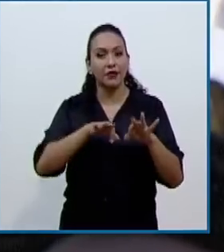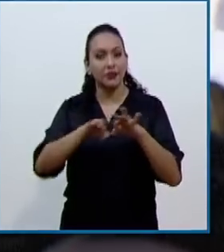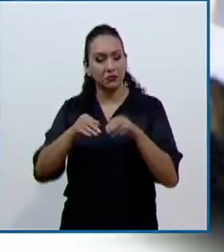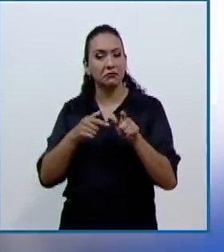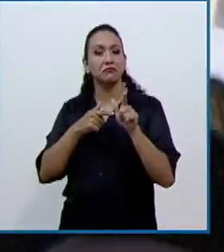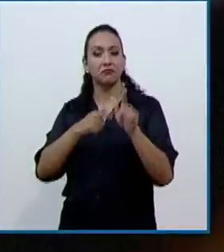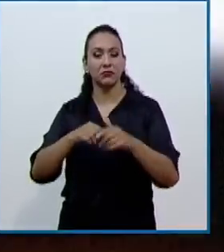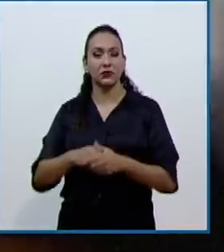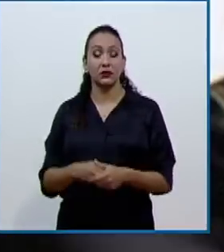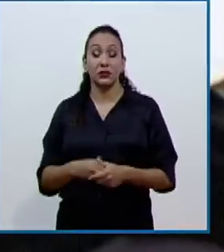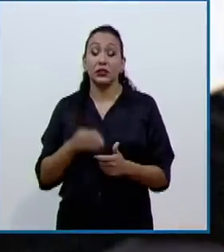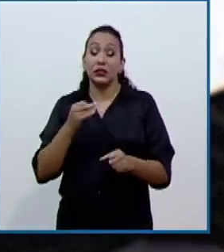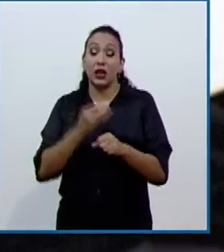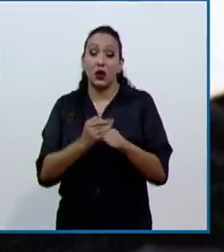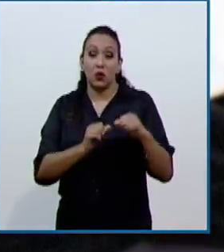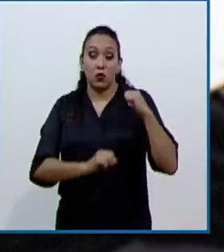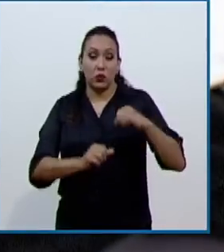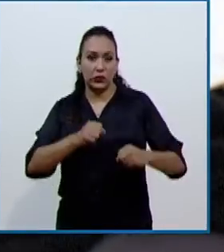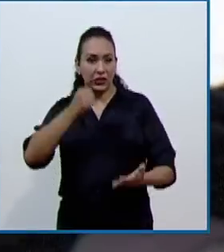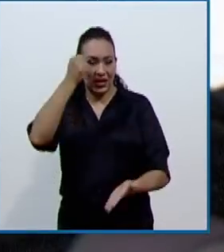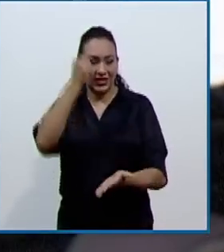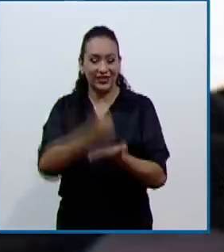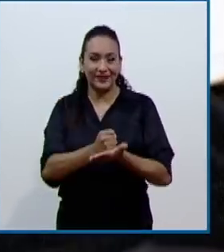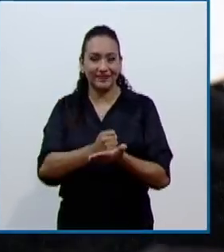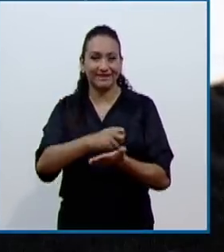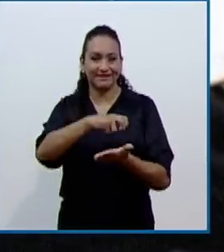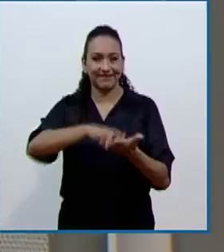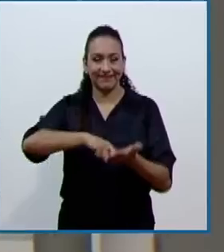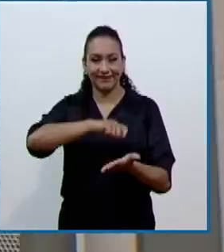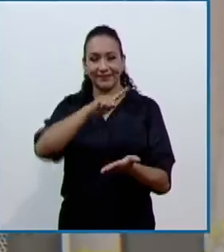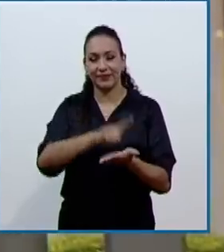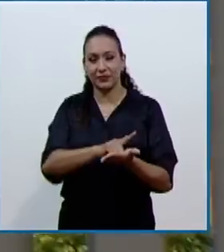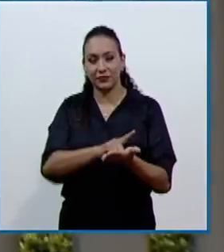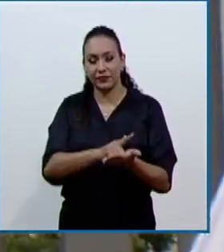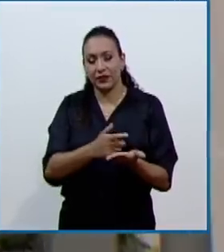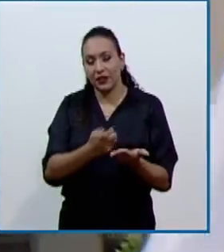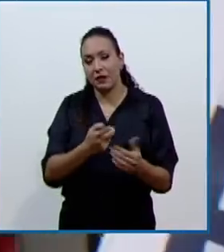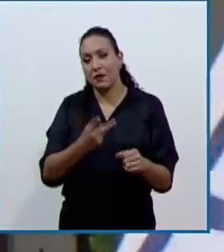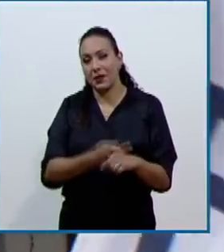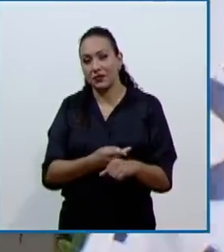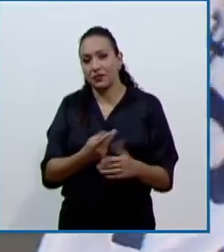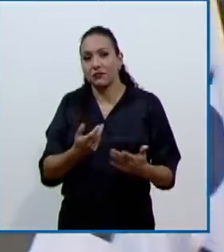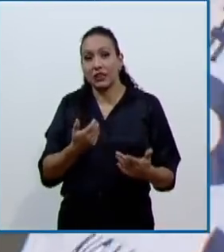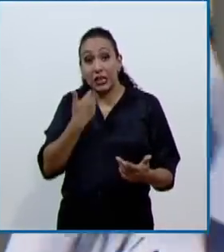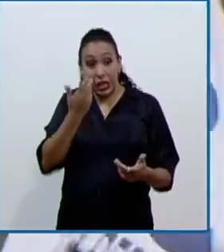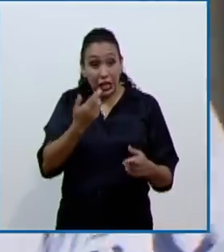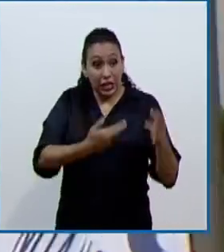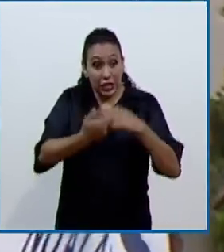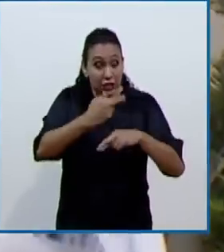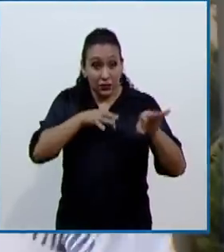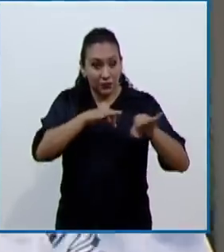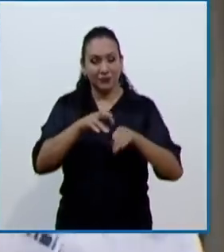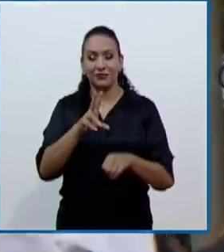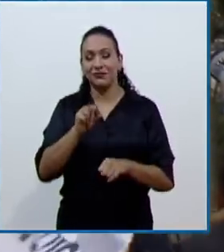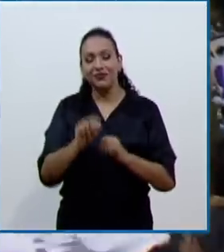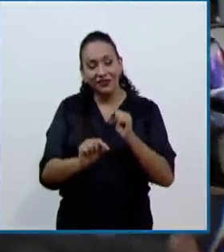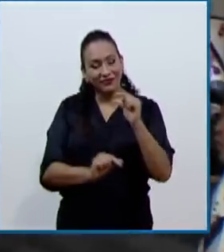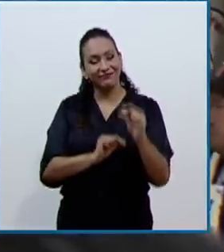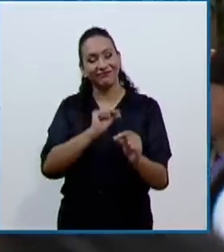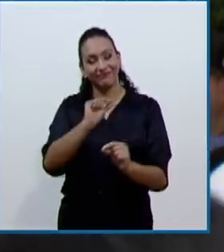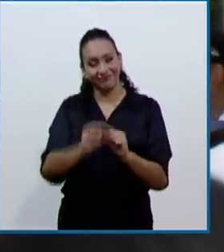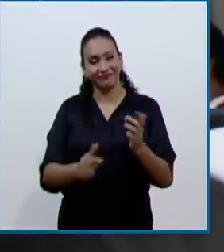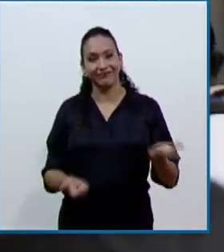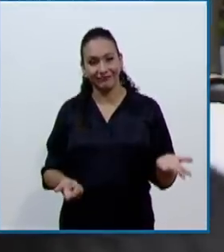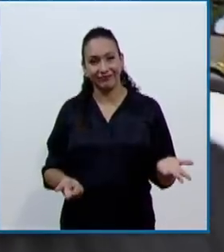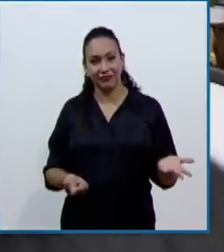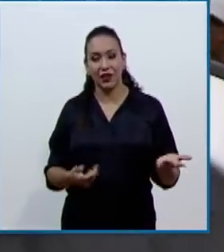Poder Judicial con la implementación de la reforma, es normal que la recuperación no sea inmediata. Por otra parte, consideró que no hay causa